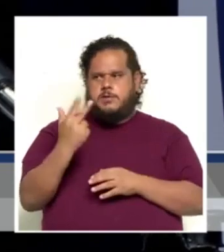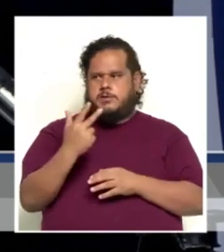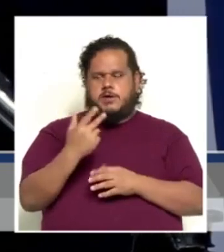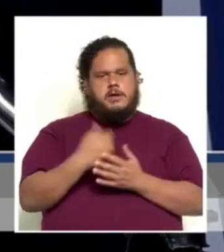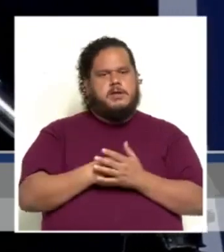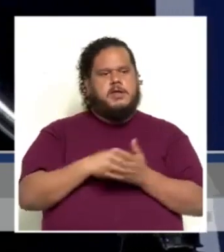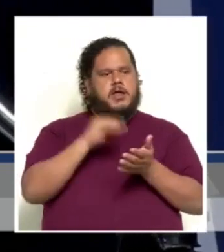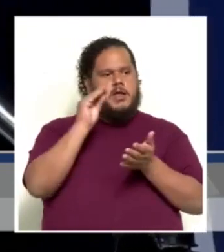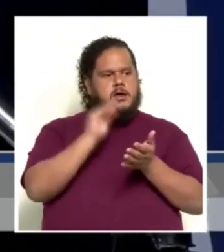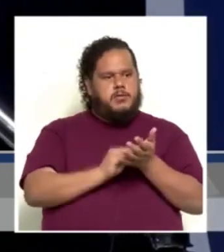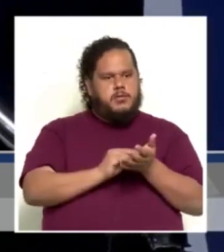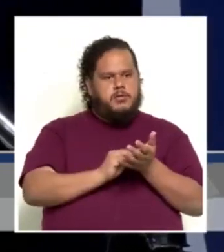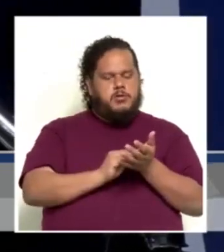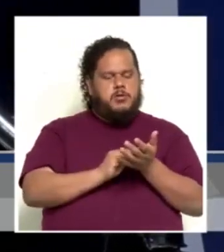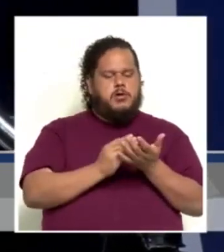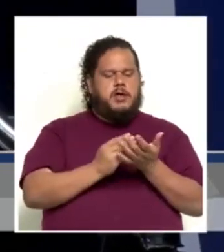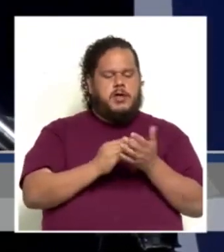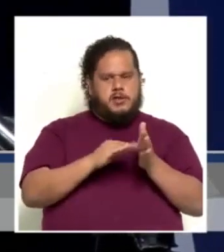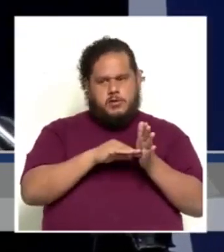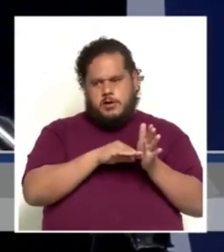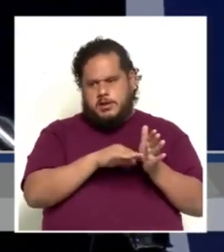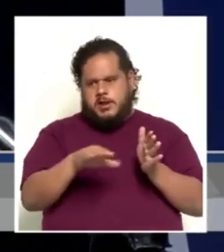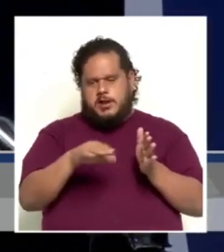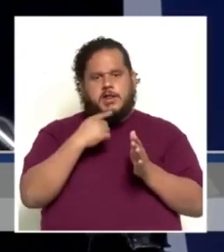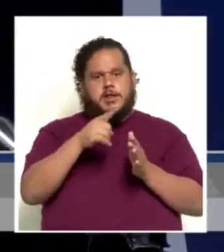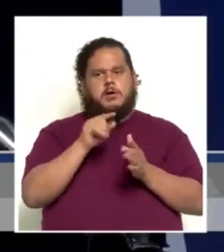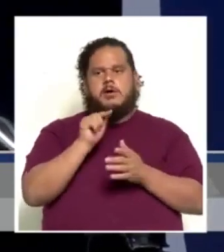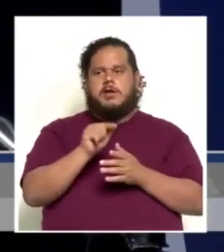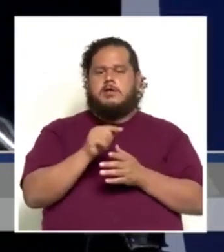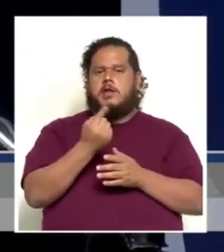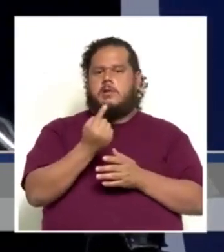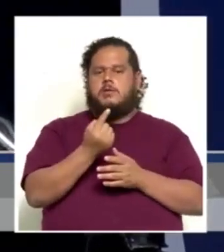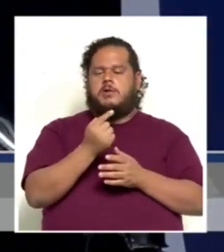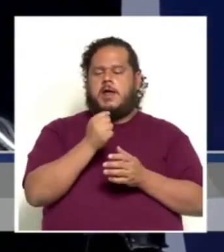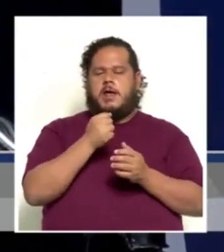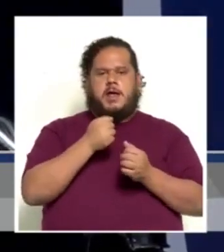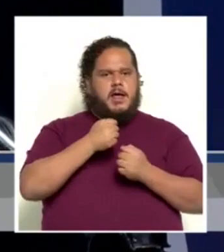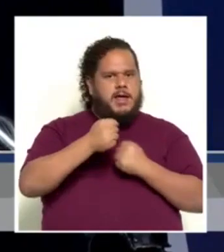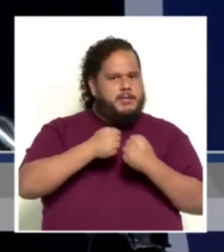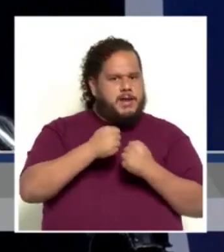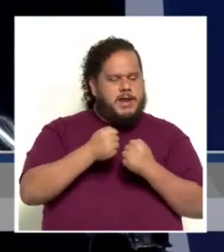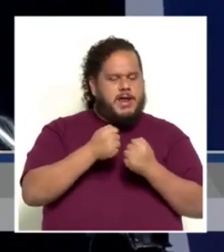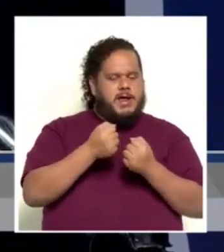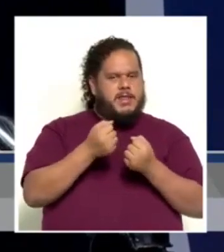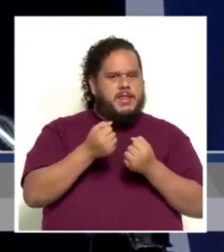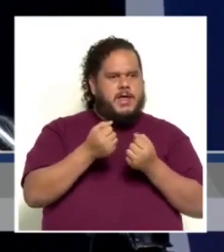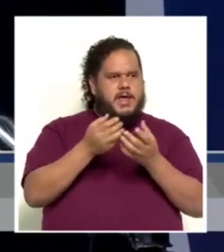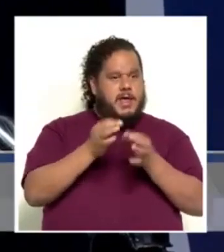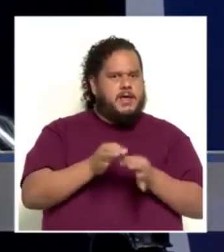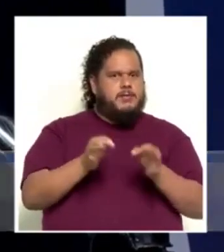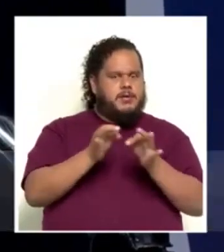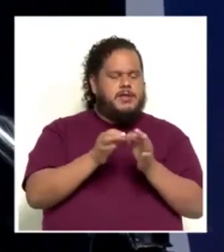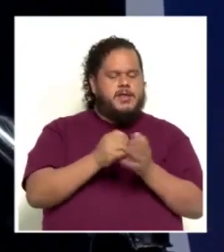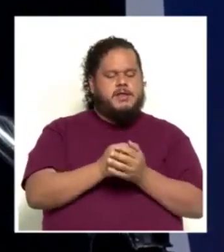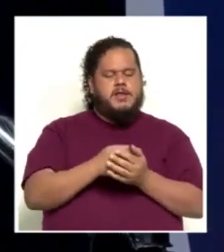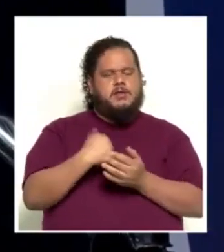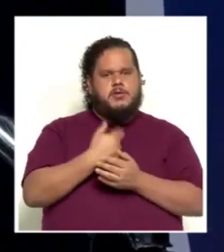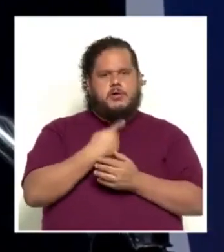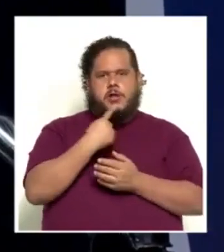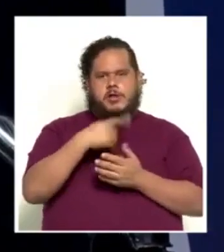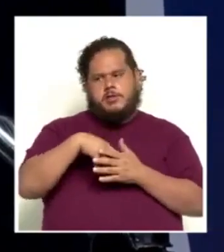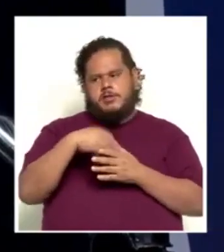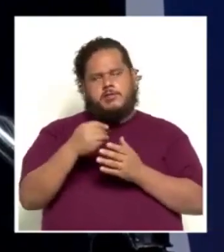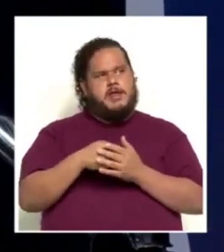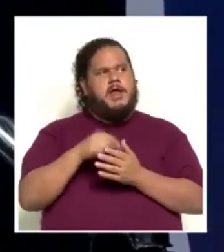puso sobre el tapete. Dijo que esto sea una pelea de sustancia. Y lo comentábamos afuera y decíamos, bueno, eso